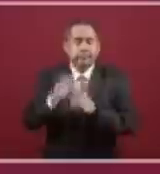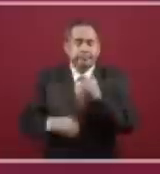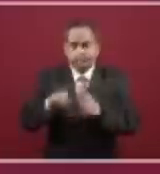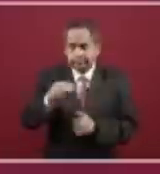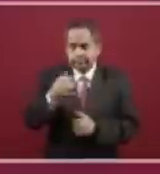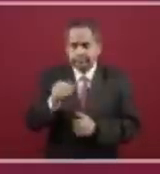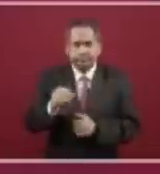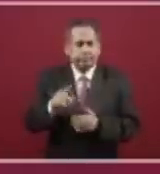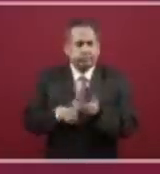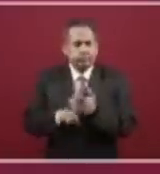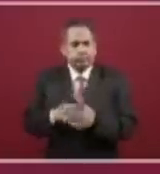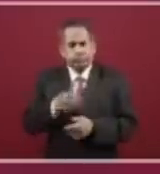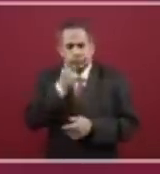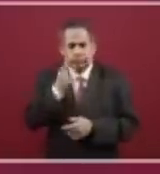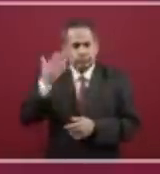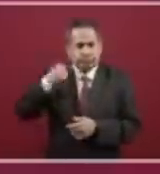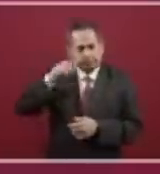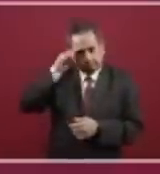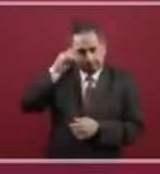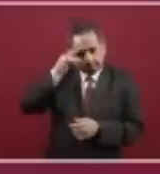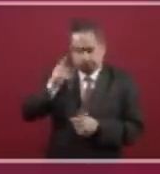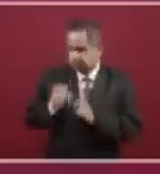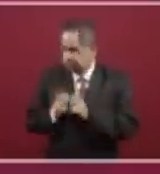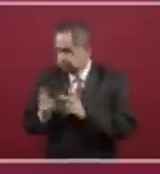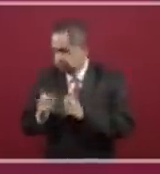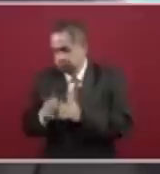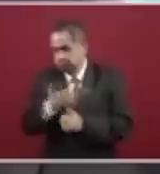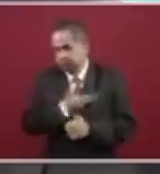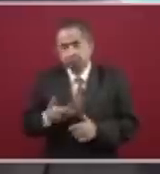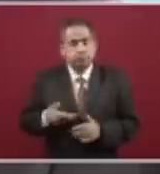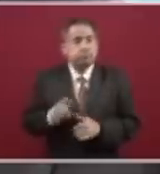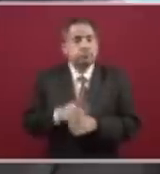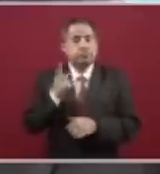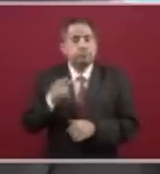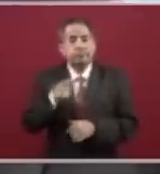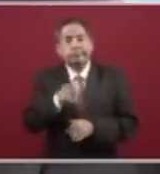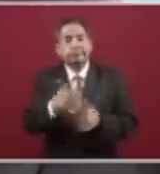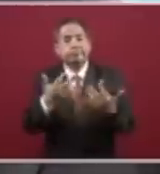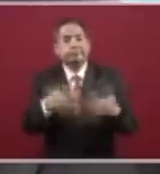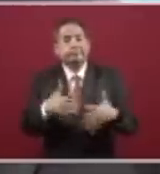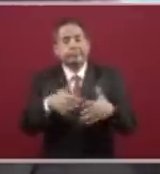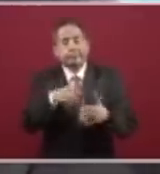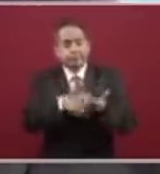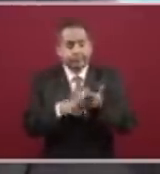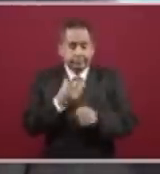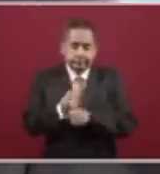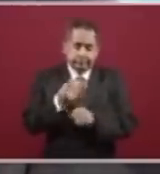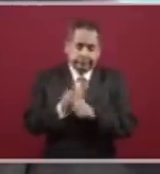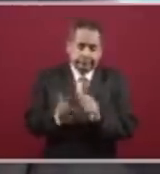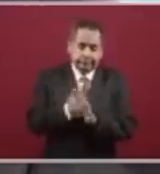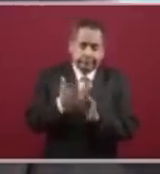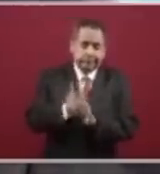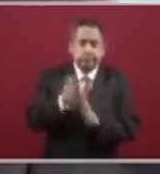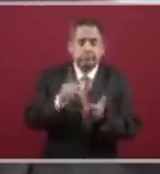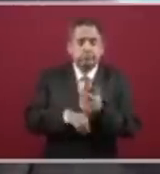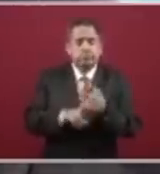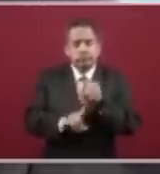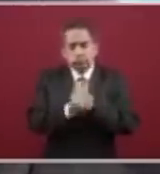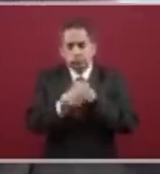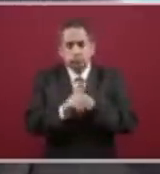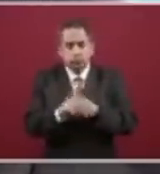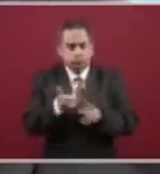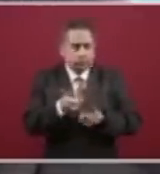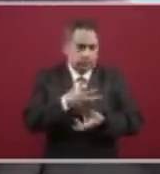como habíamos planteado con un señor presidente porque la empresa que está trabajando ha tenido problemas de solvencia